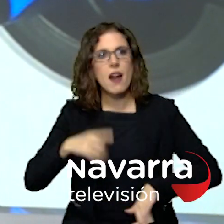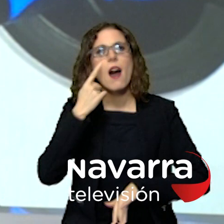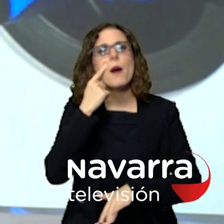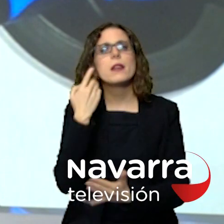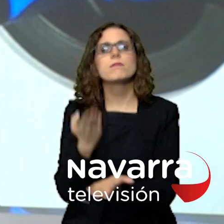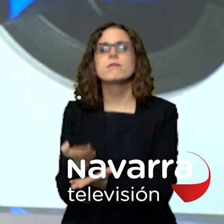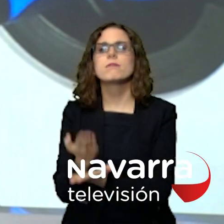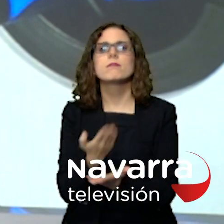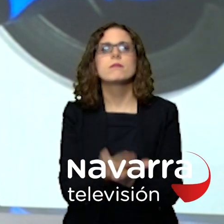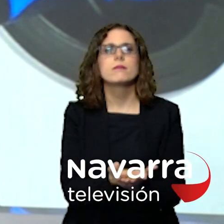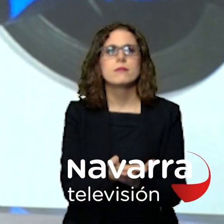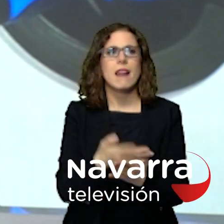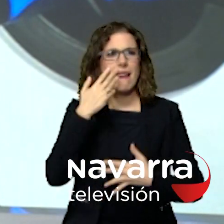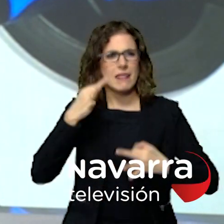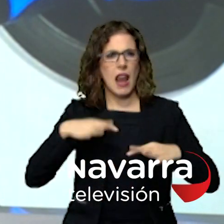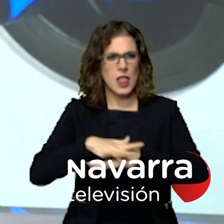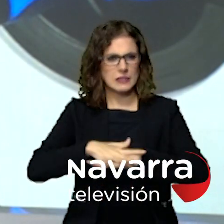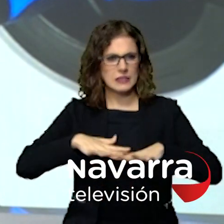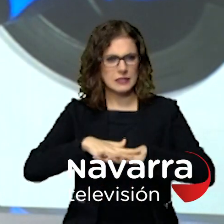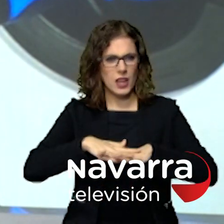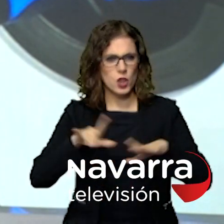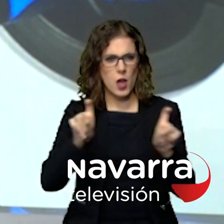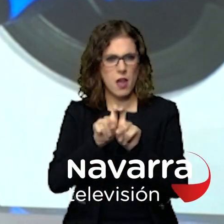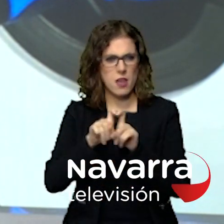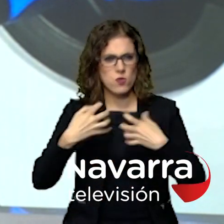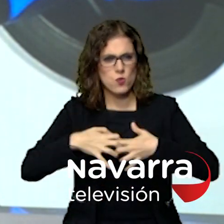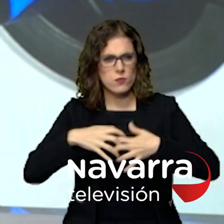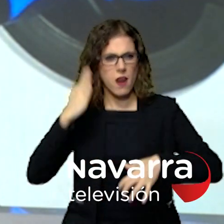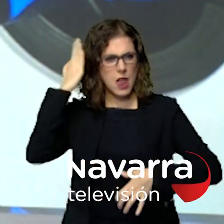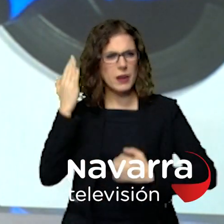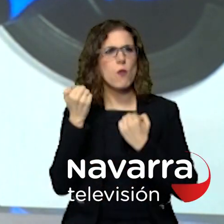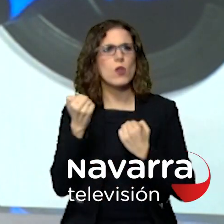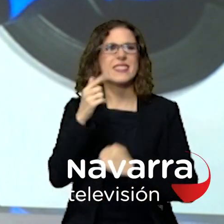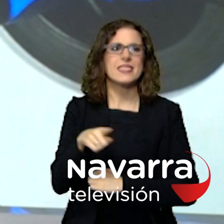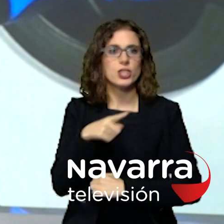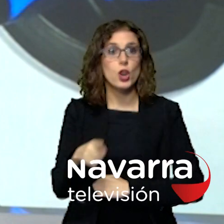fortaleza del tejido industrial de la comunidad foral. Una visita que se alargará hasta mañana.